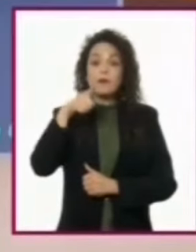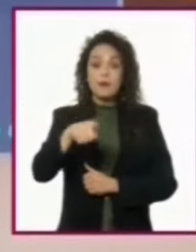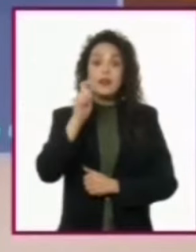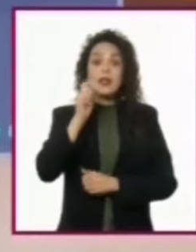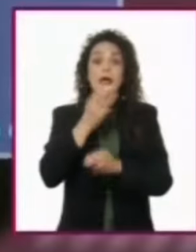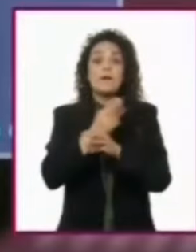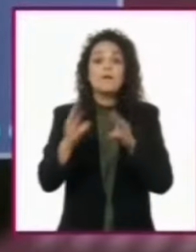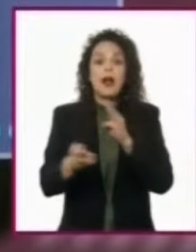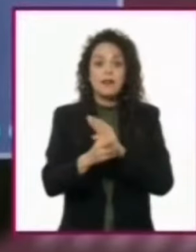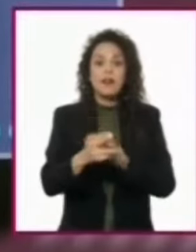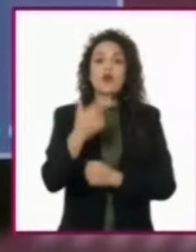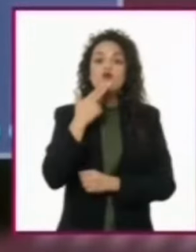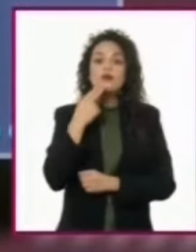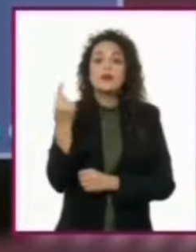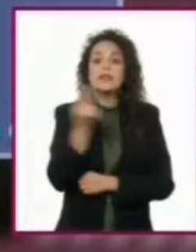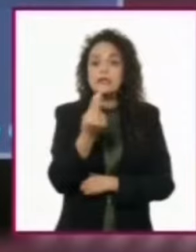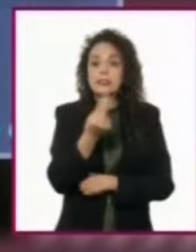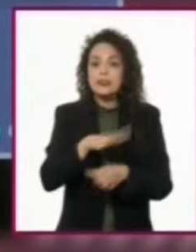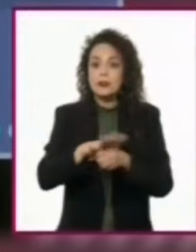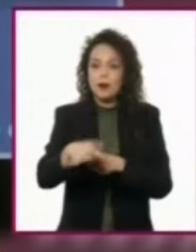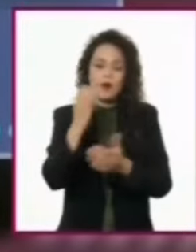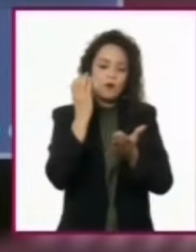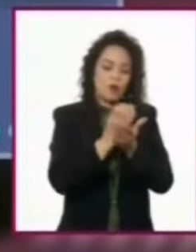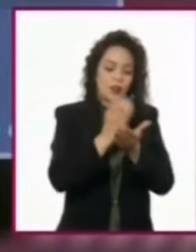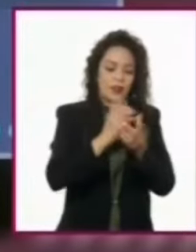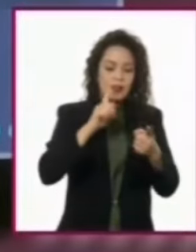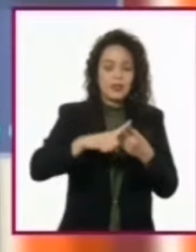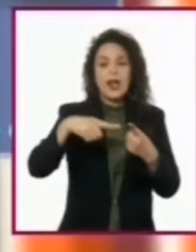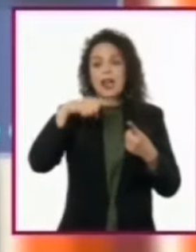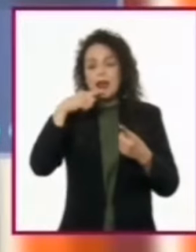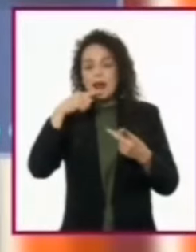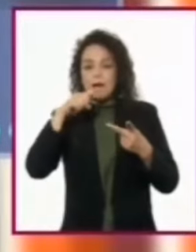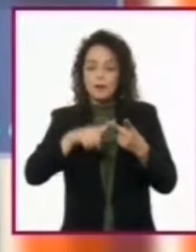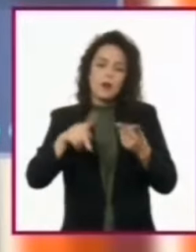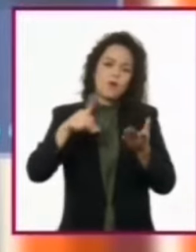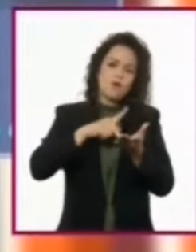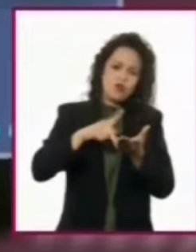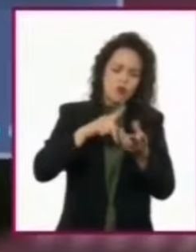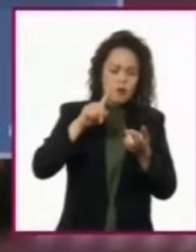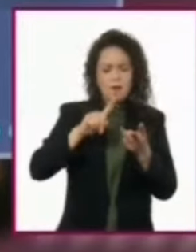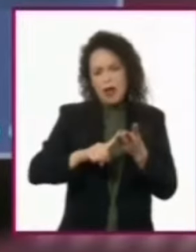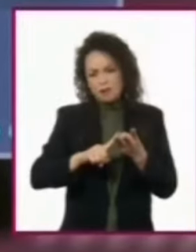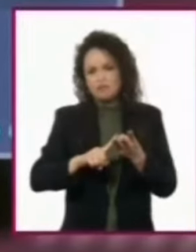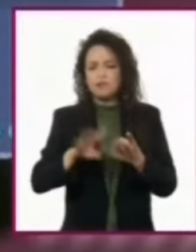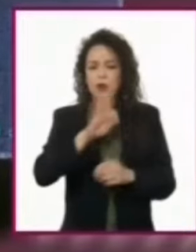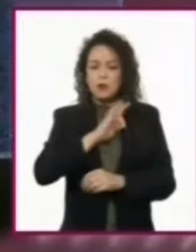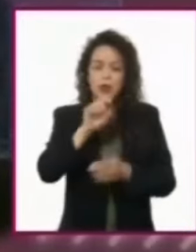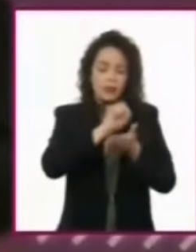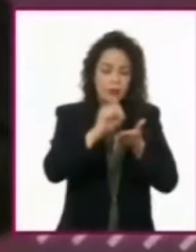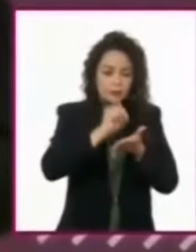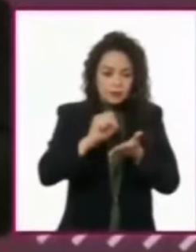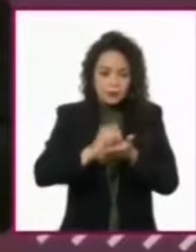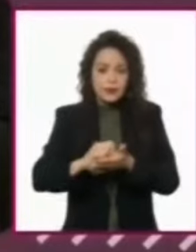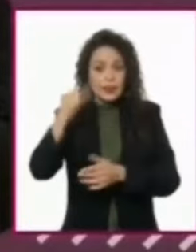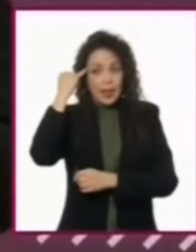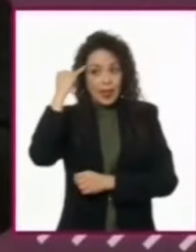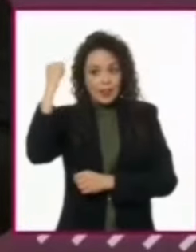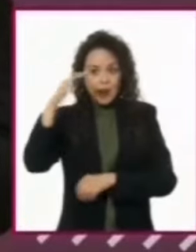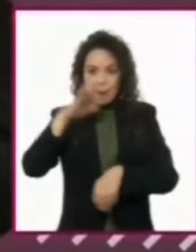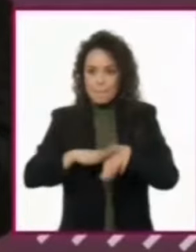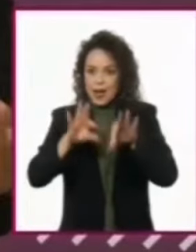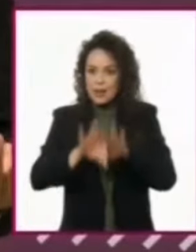mano. Necesitarán cuaderno y lápiz o bolígrafo para que puedan anotar las ideas principales